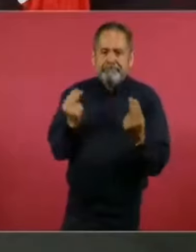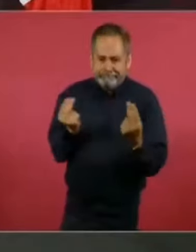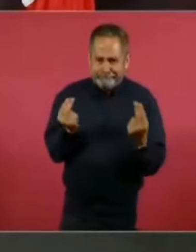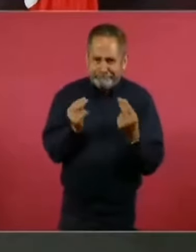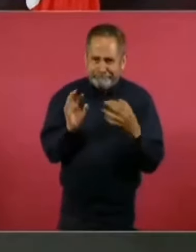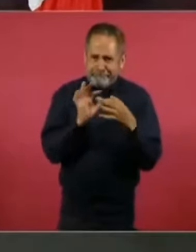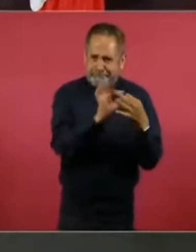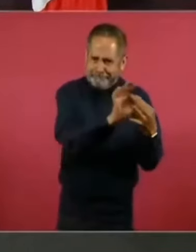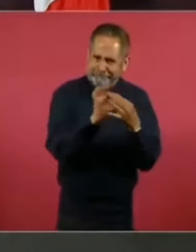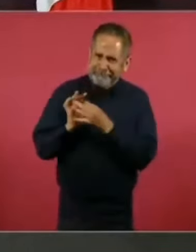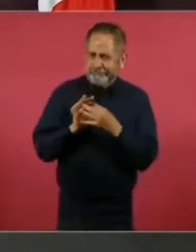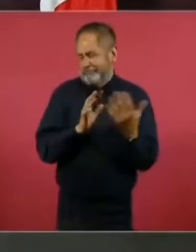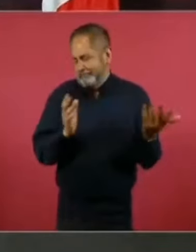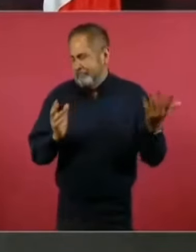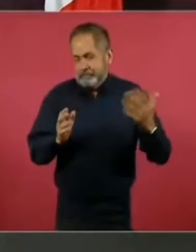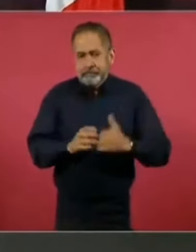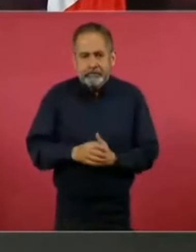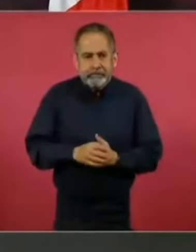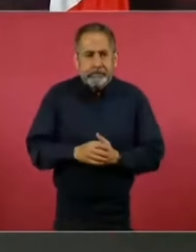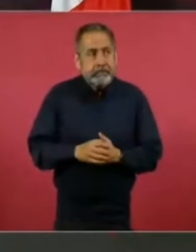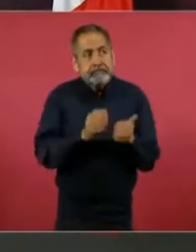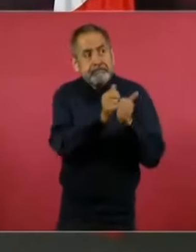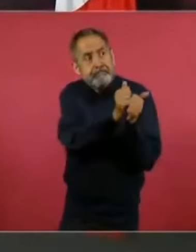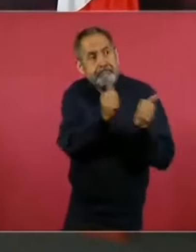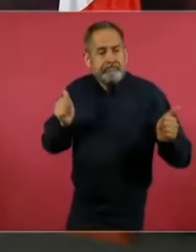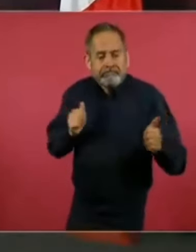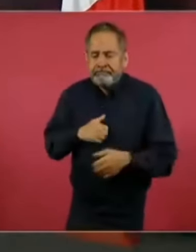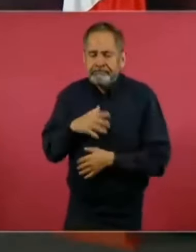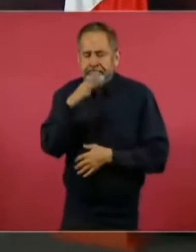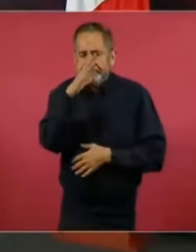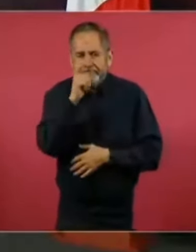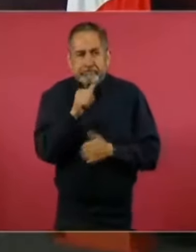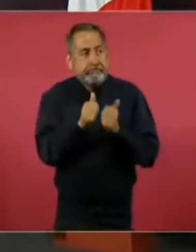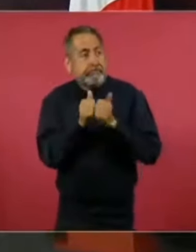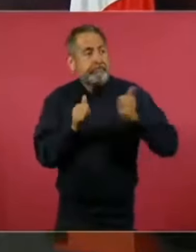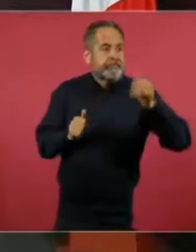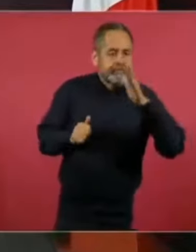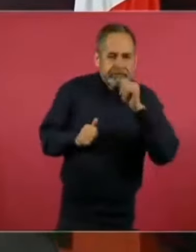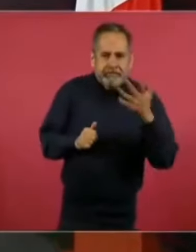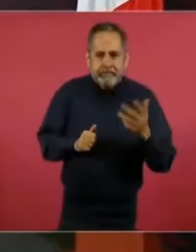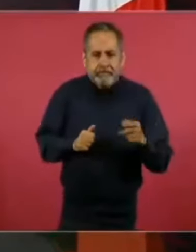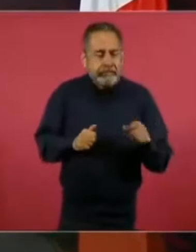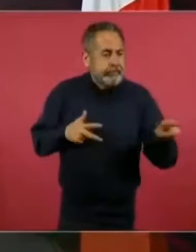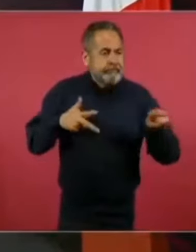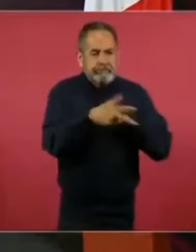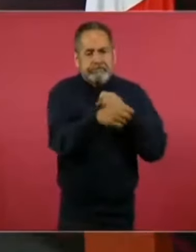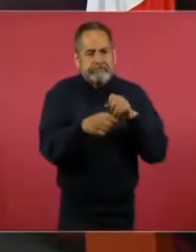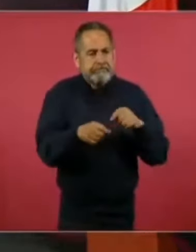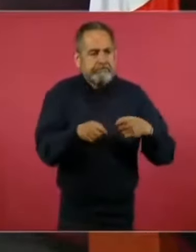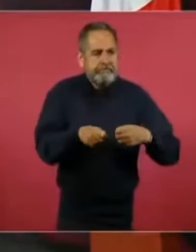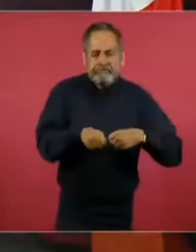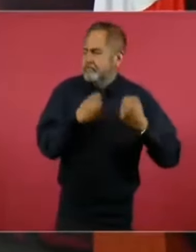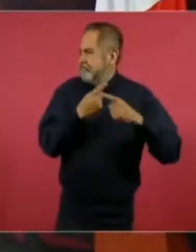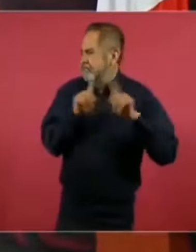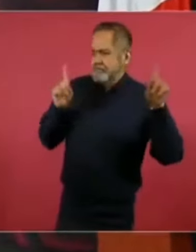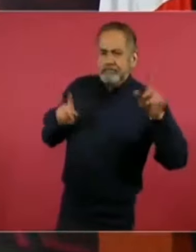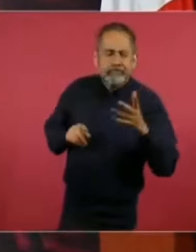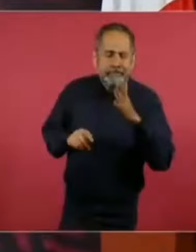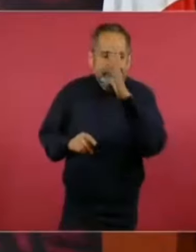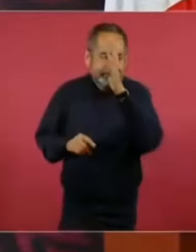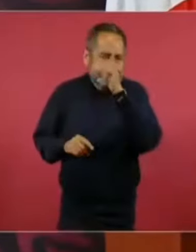Ya no sería posible una ruptura en las relaciones